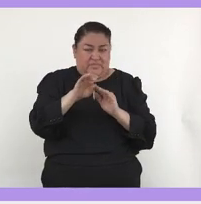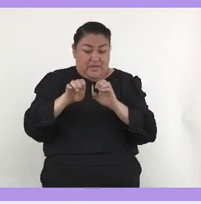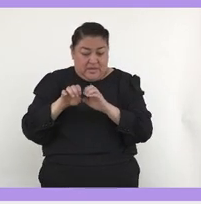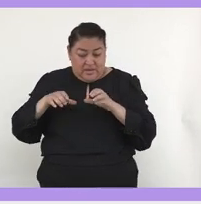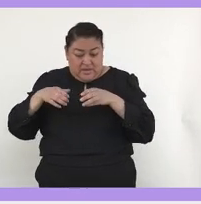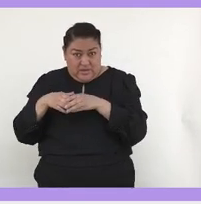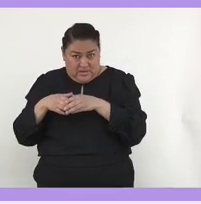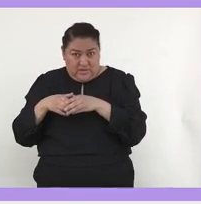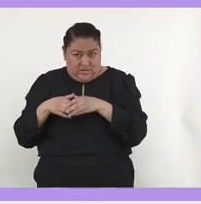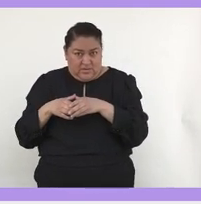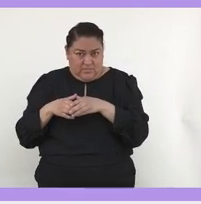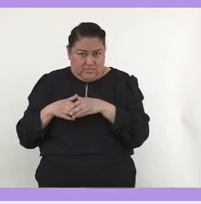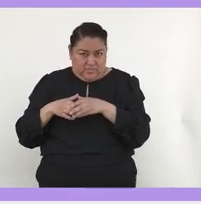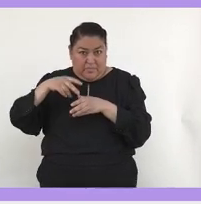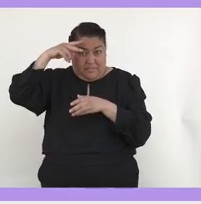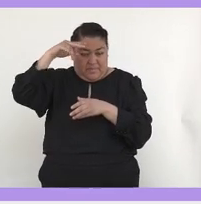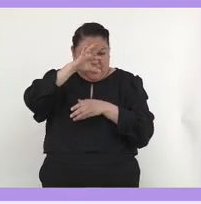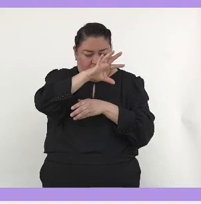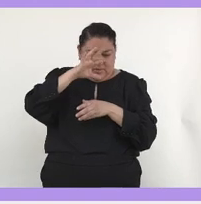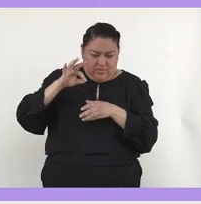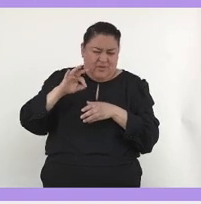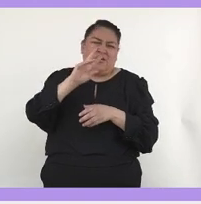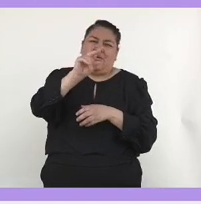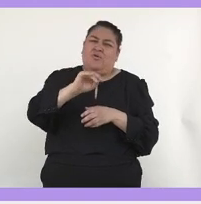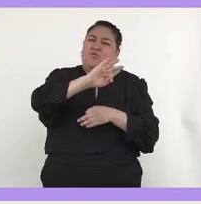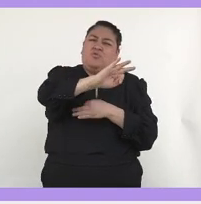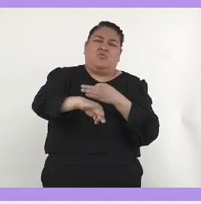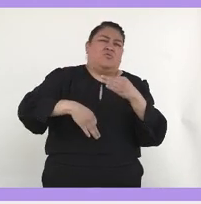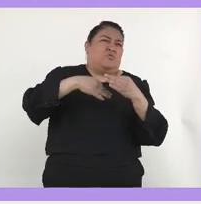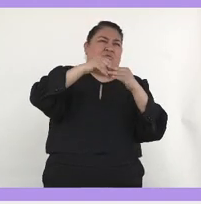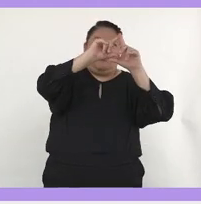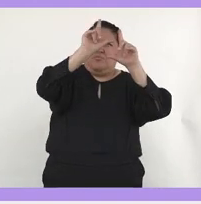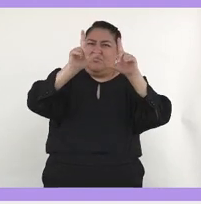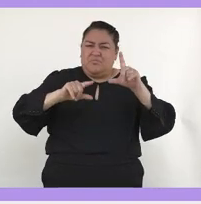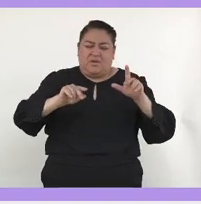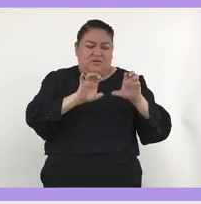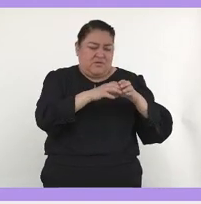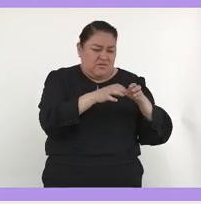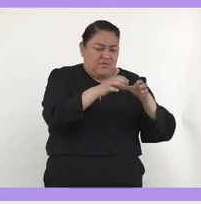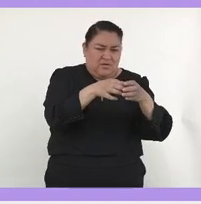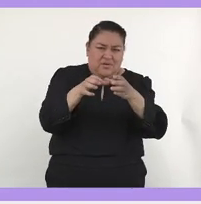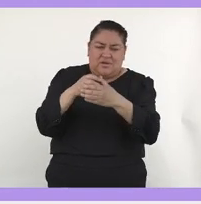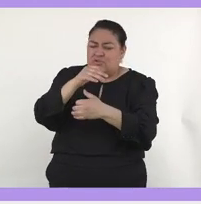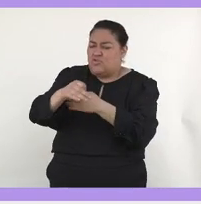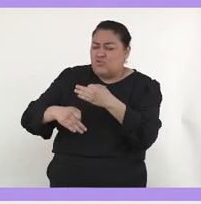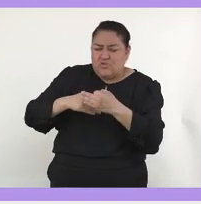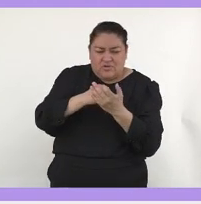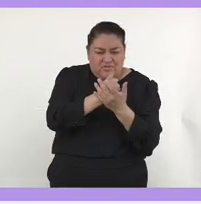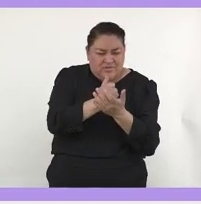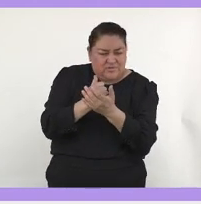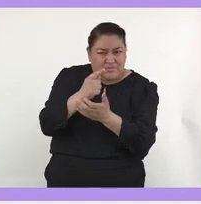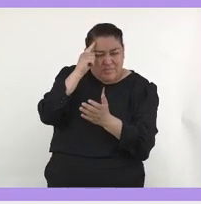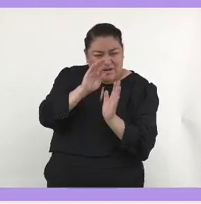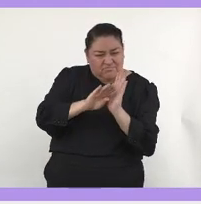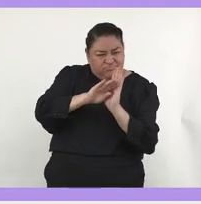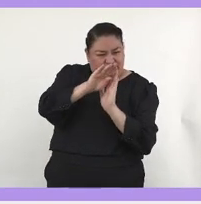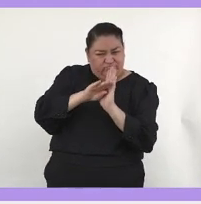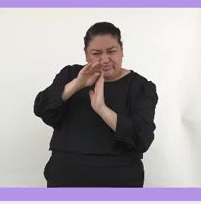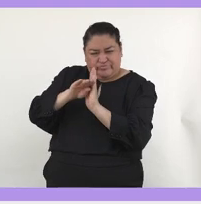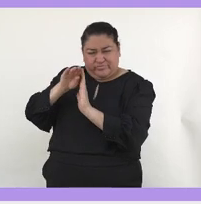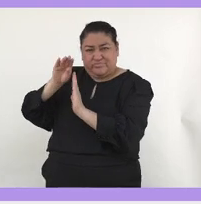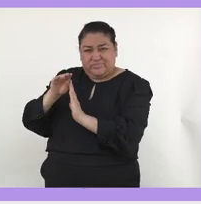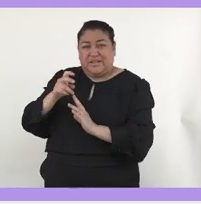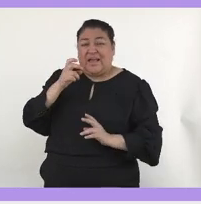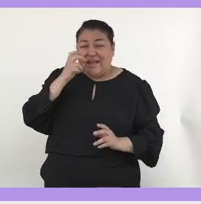mayor en todas las elecciones en todos los clubes en todos los lugares del país pero vamos a hacer también todo lo posible por tener éxito y eso